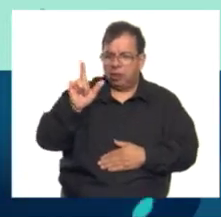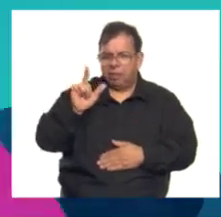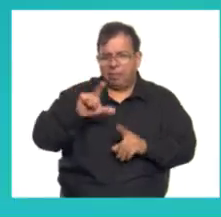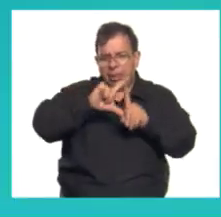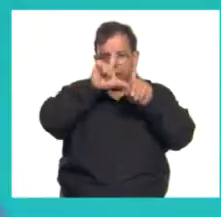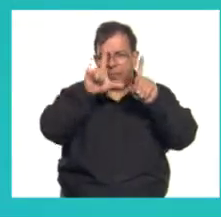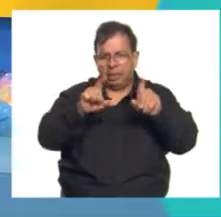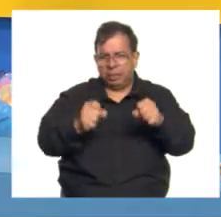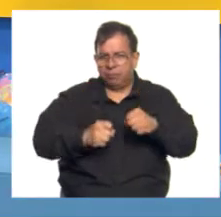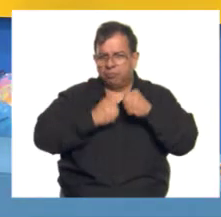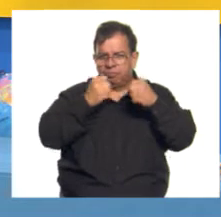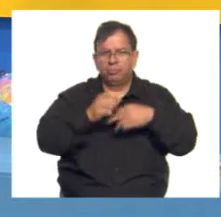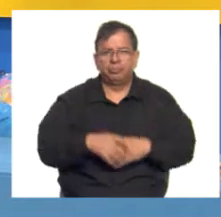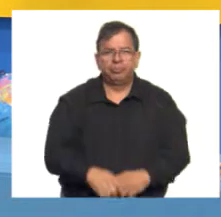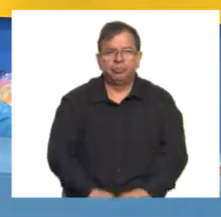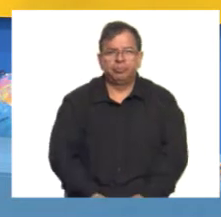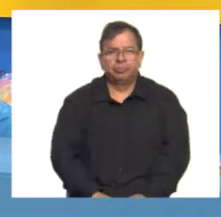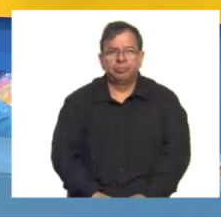México.